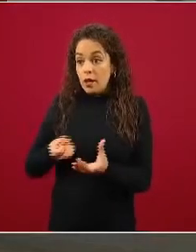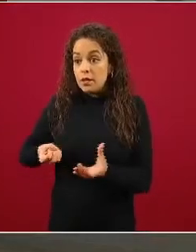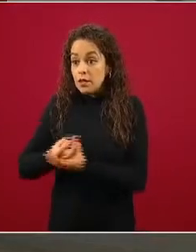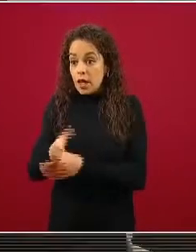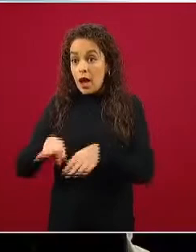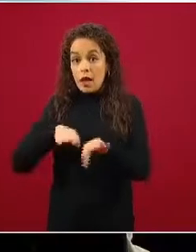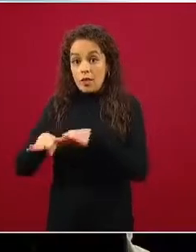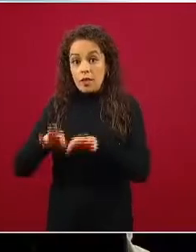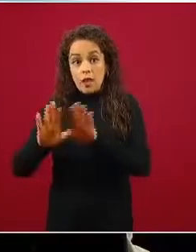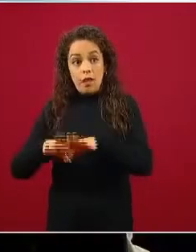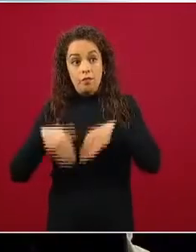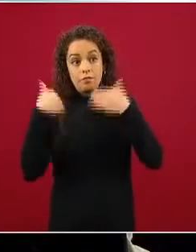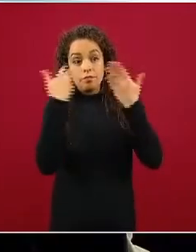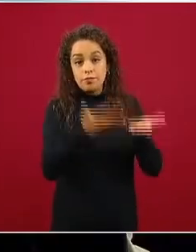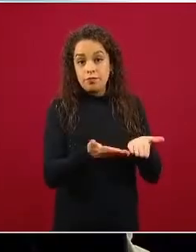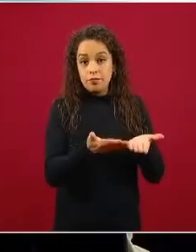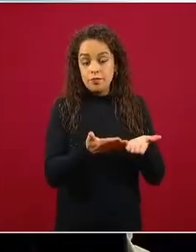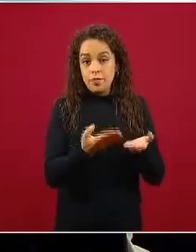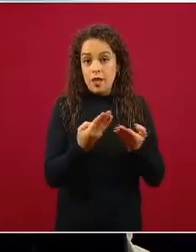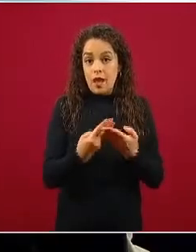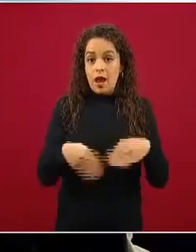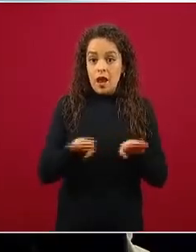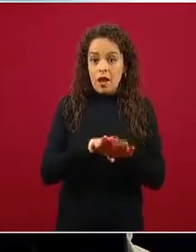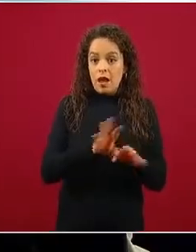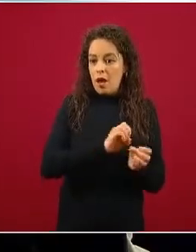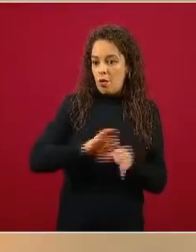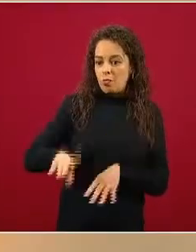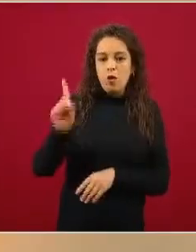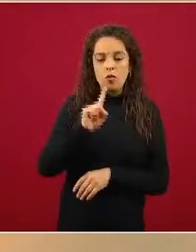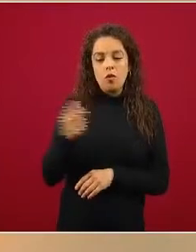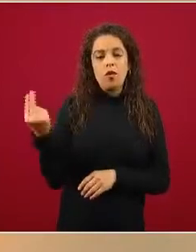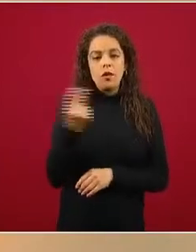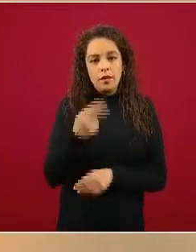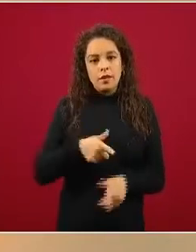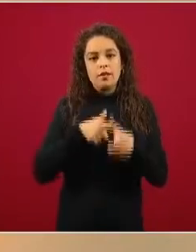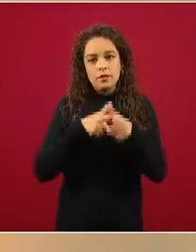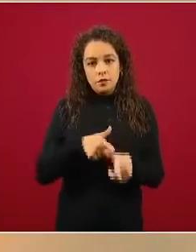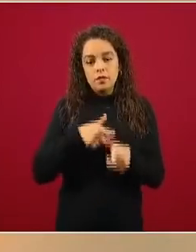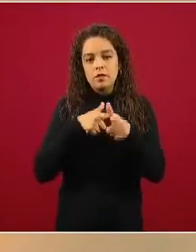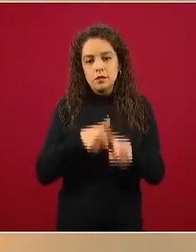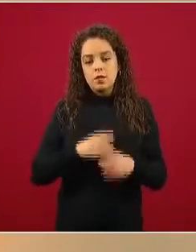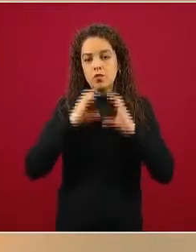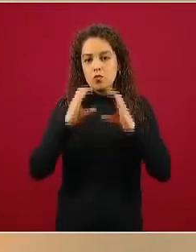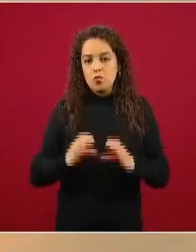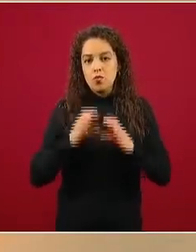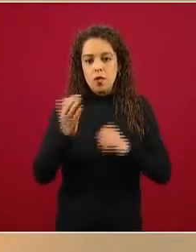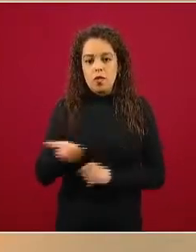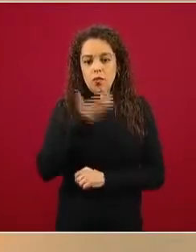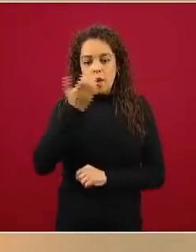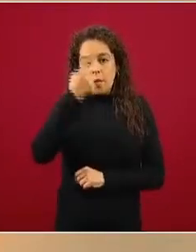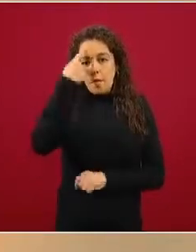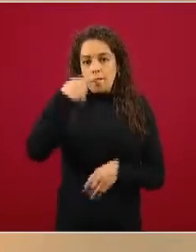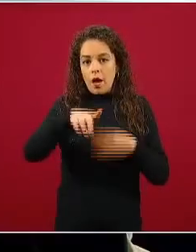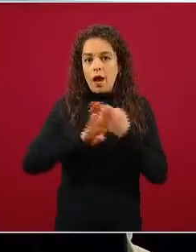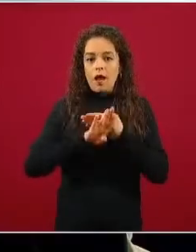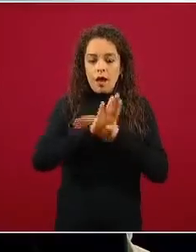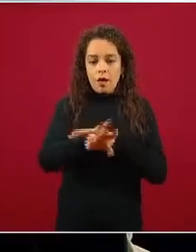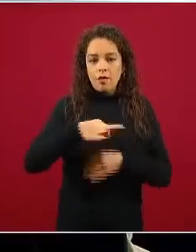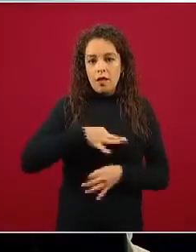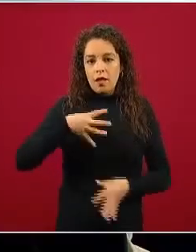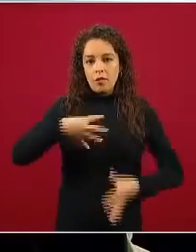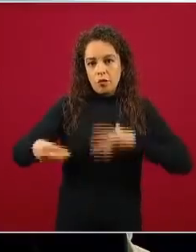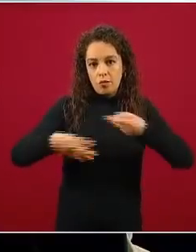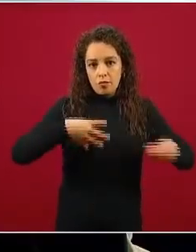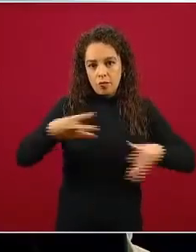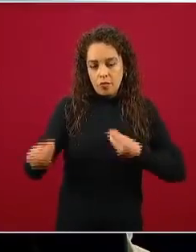entonces recuperemos hábitos que nos pueden generar contagios, sino que también los lleven a la